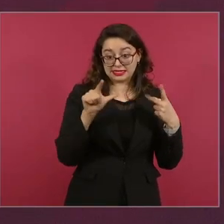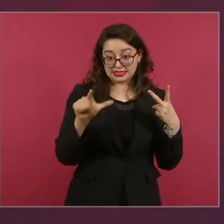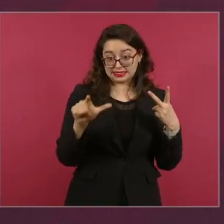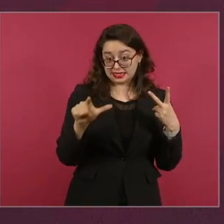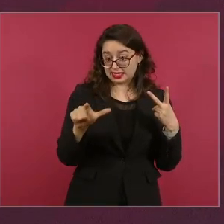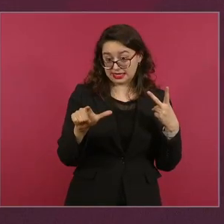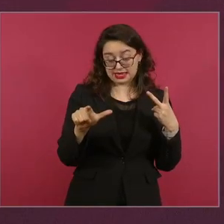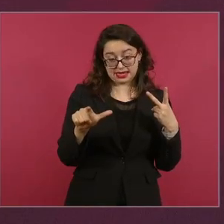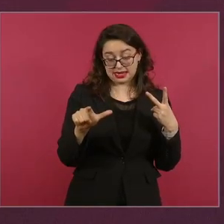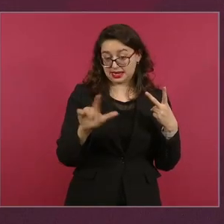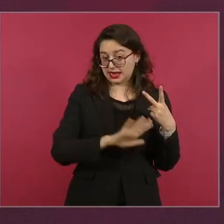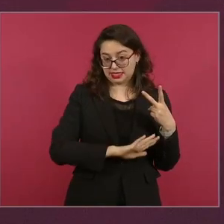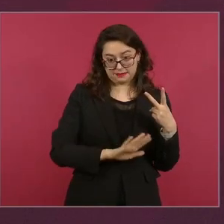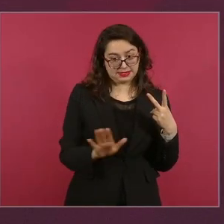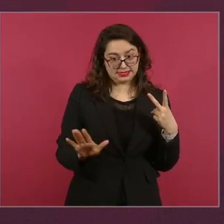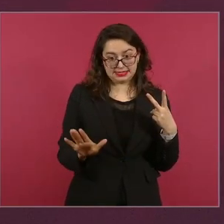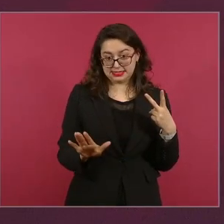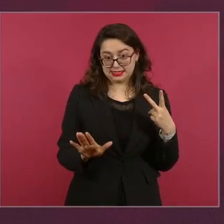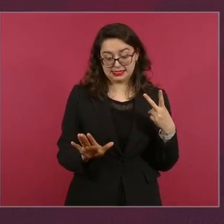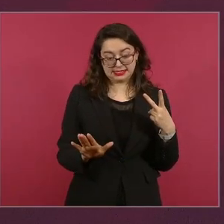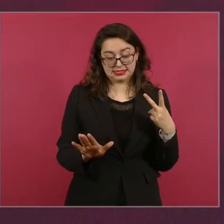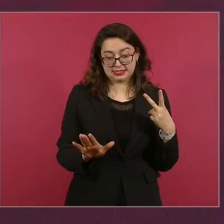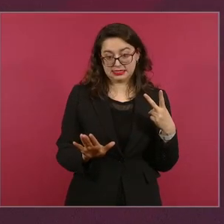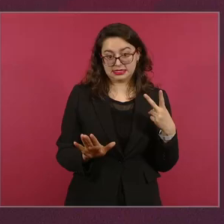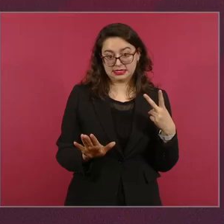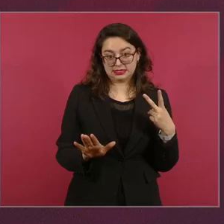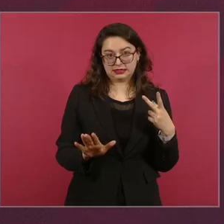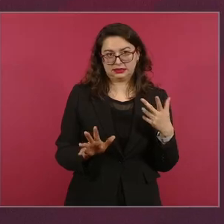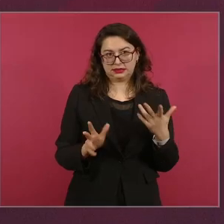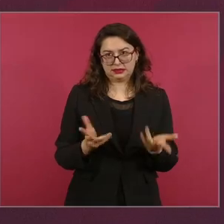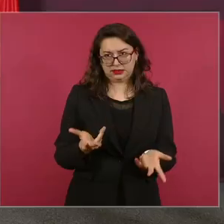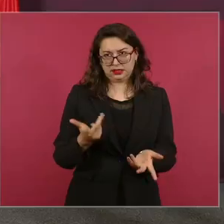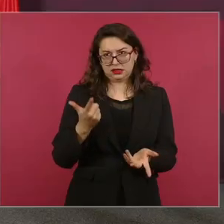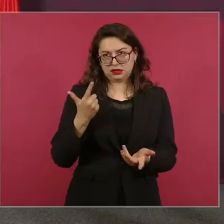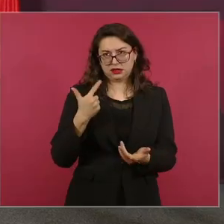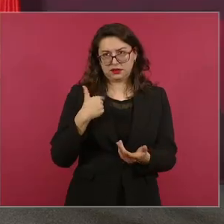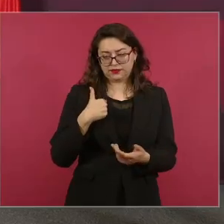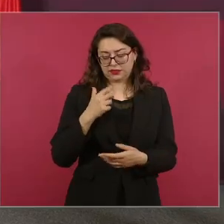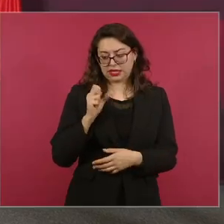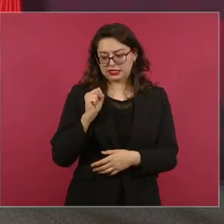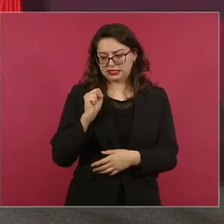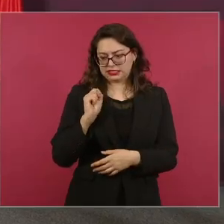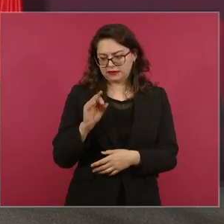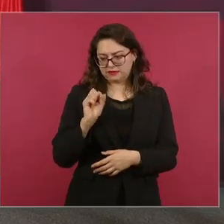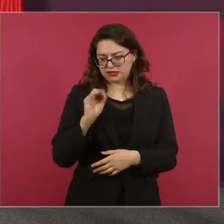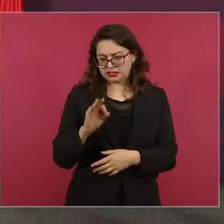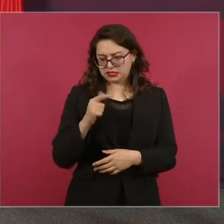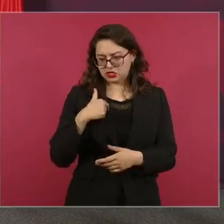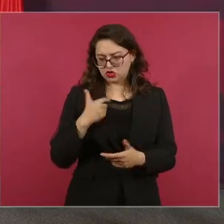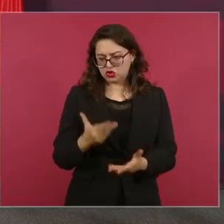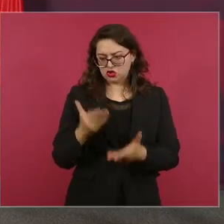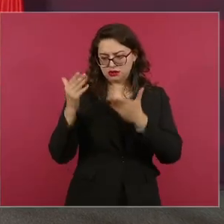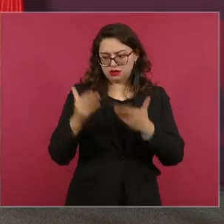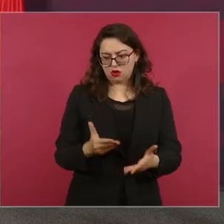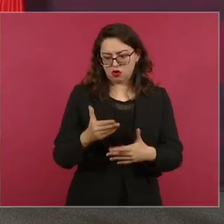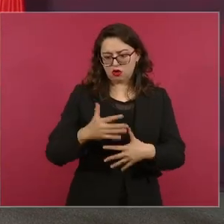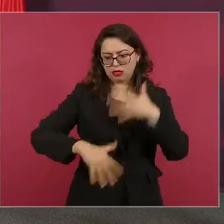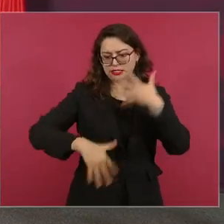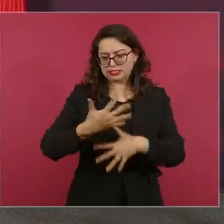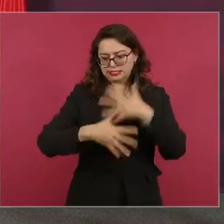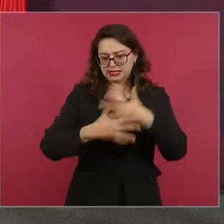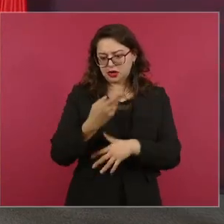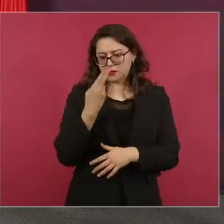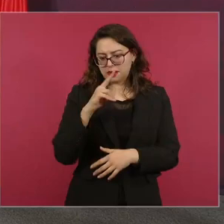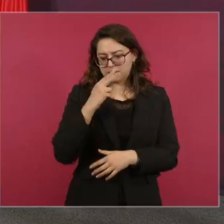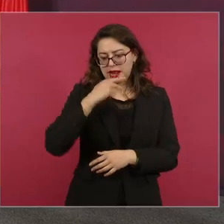Voy a llegar a, a San Francisco el 15 por la noche,